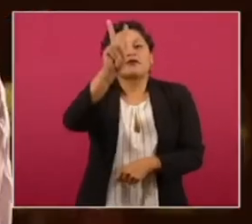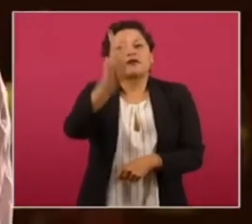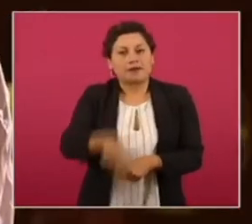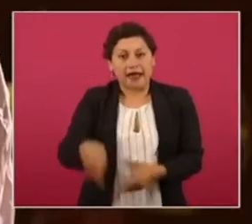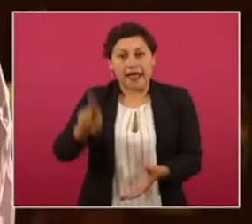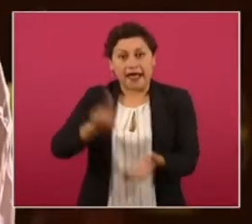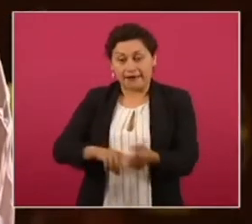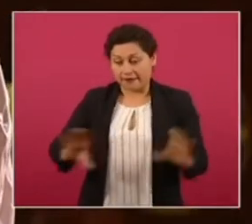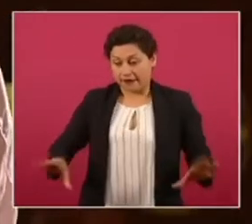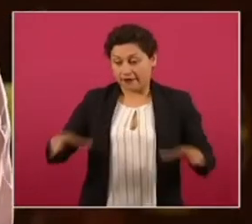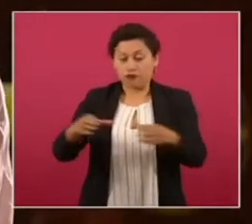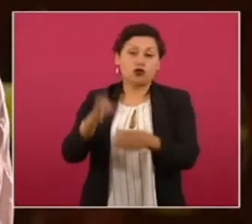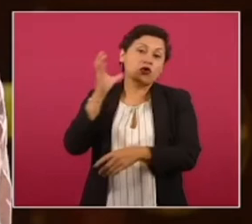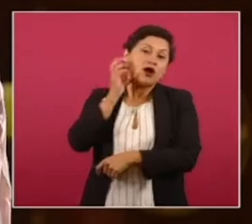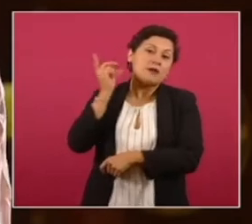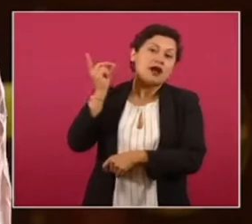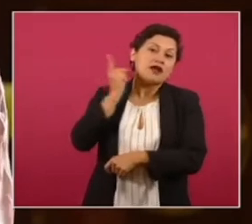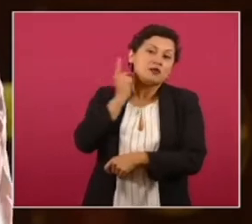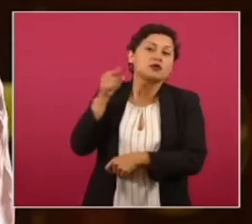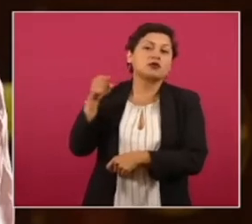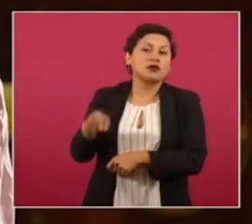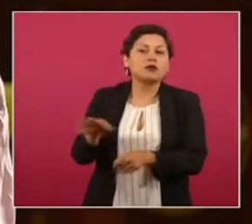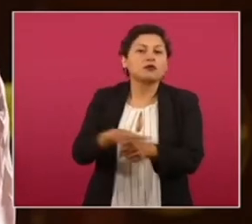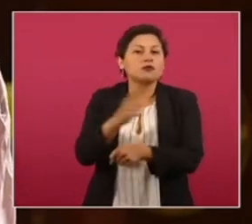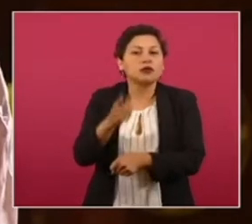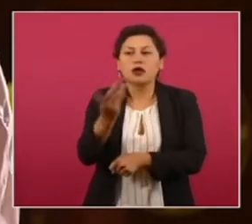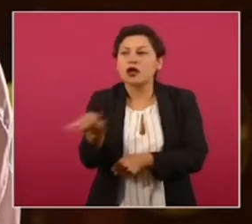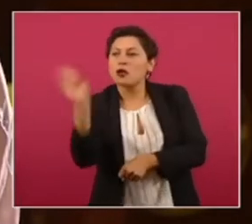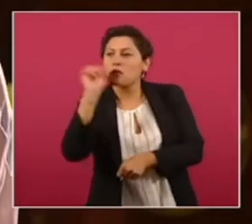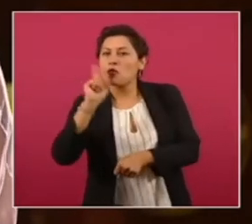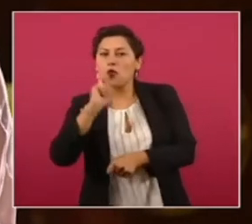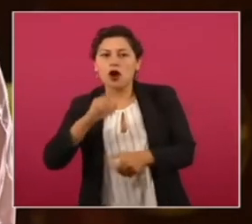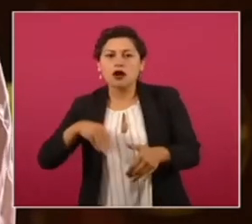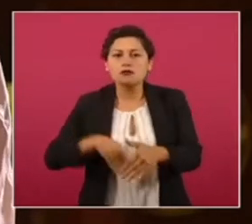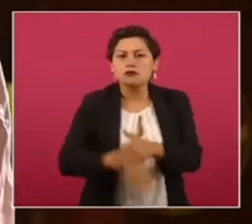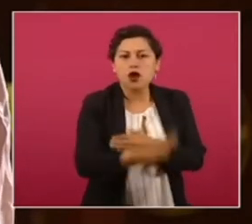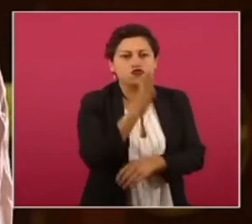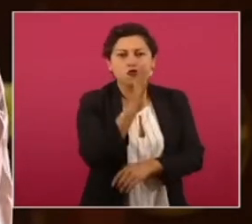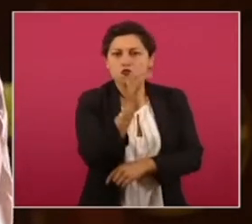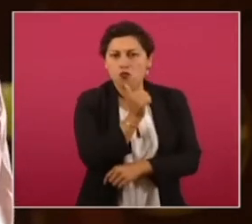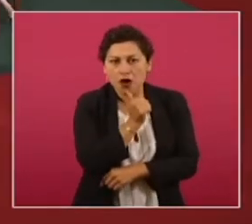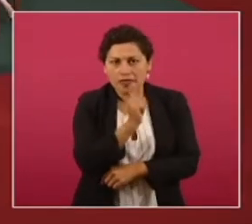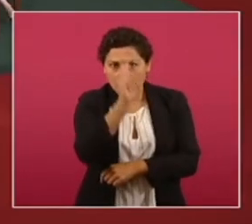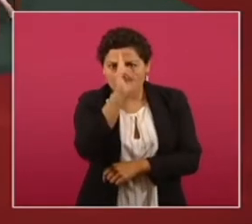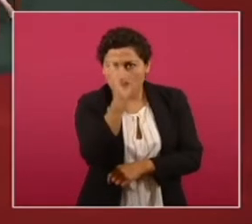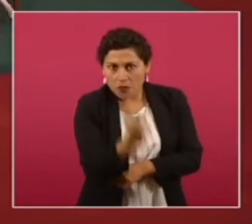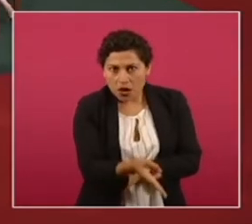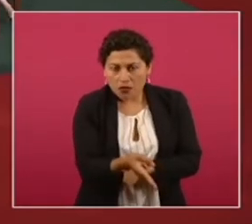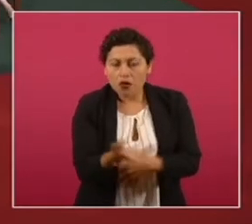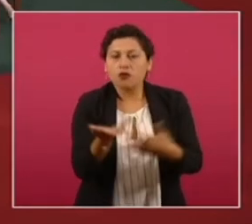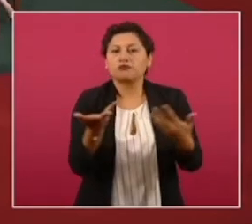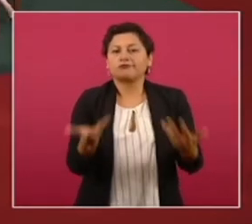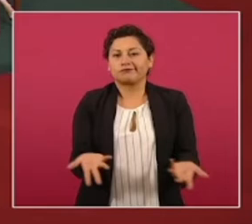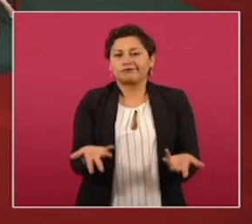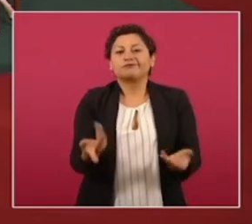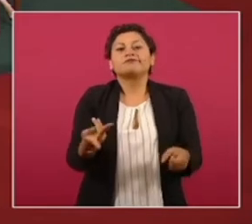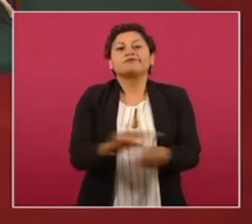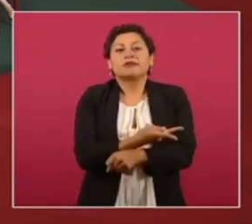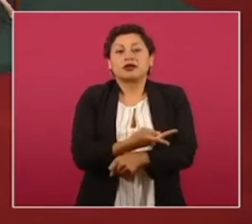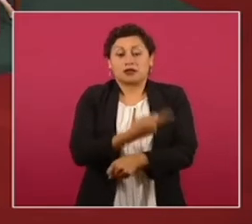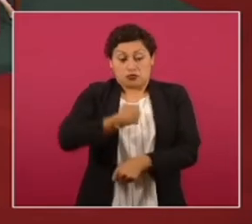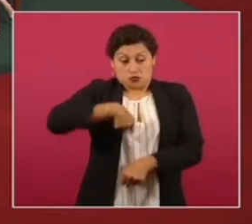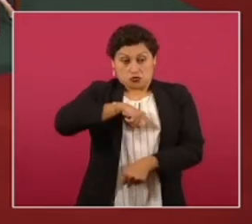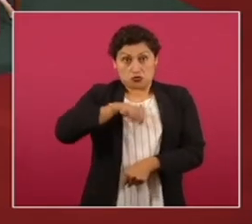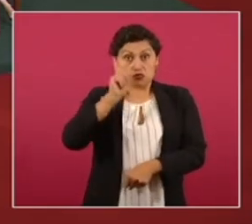la Cámara de Diputados prohibía el acceso de las mujeres a las sesiones del Congreso, pues las mujeres no solo no poseíamos